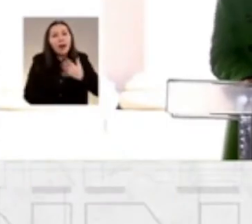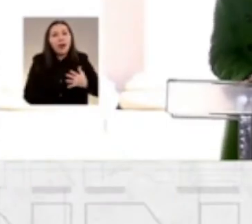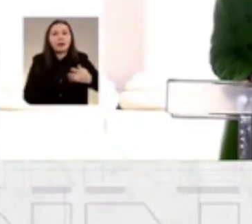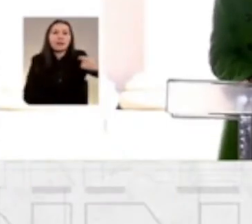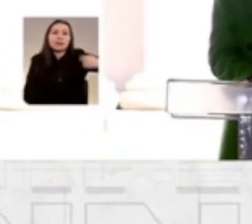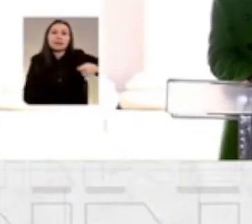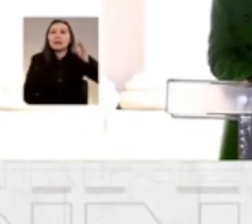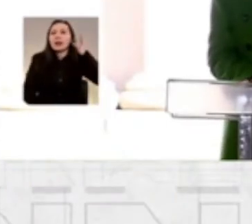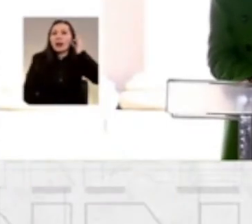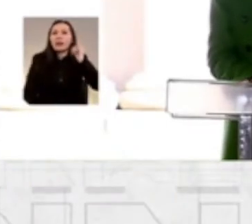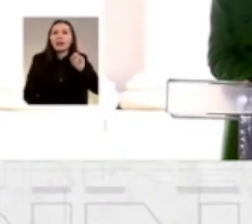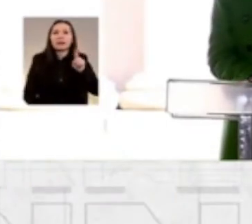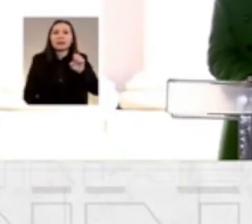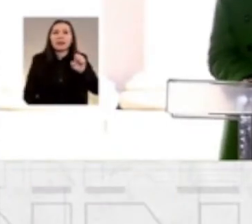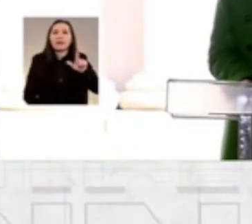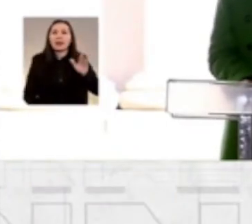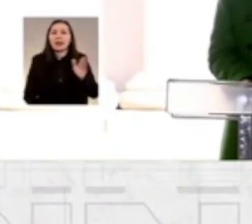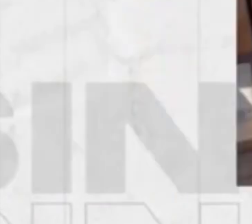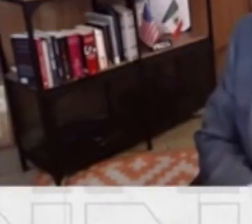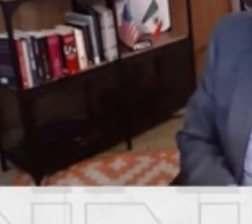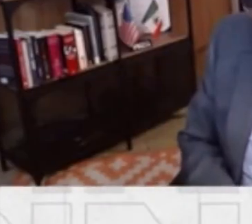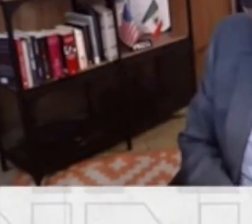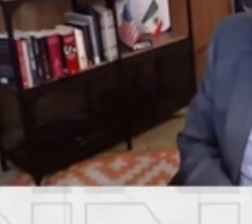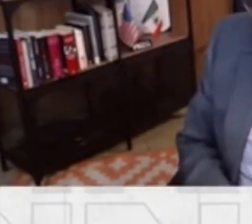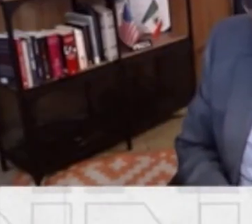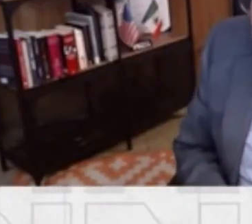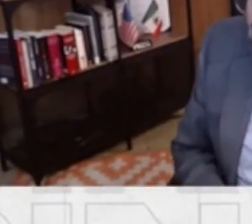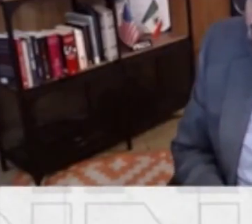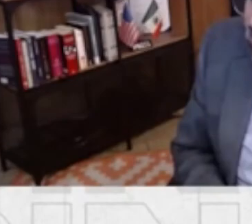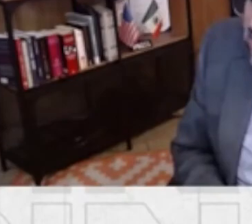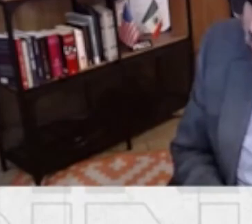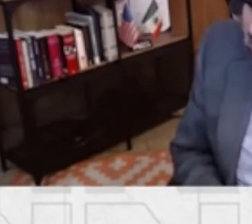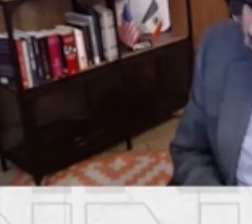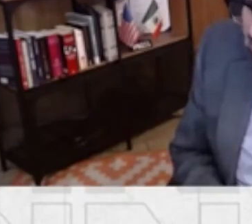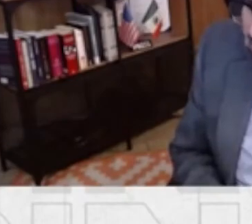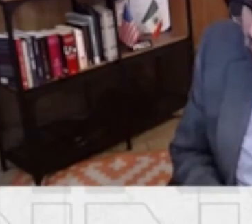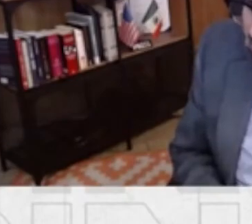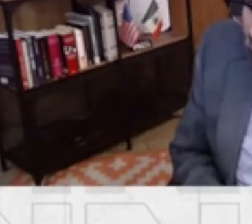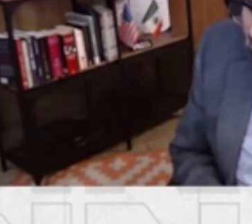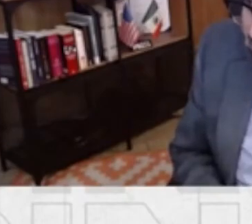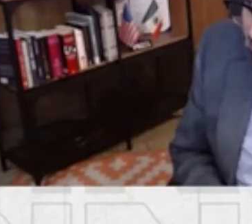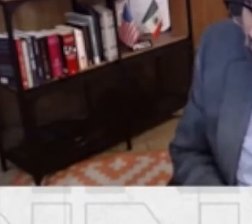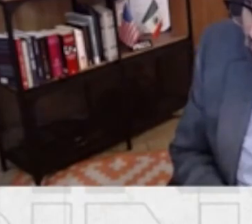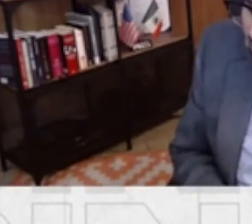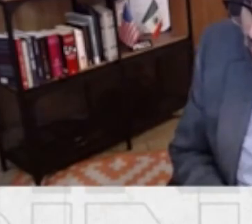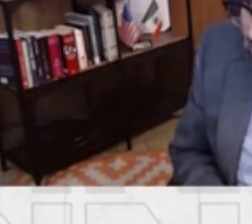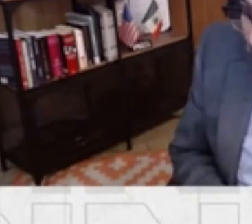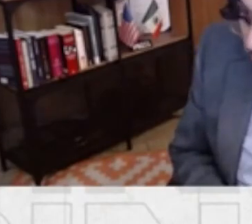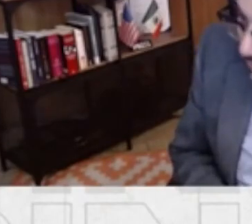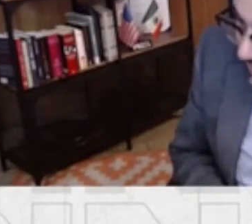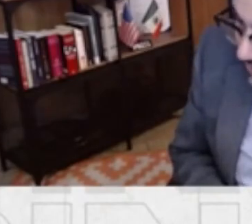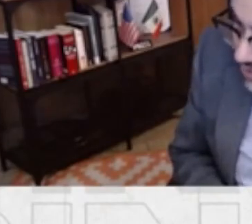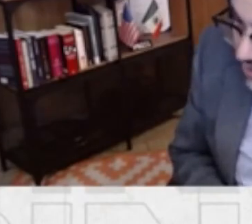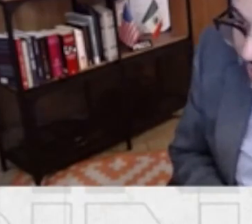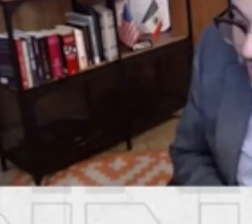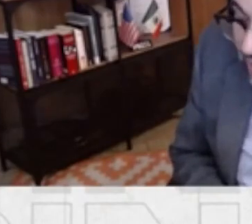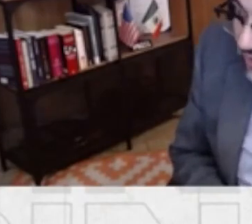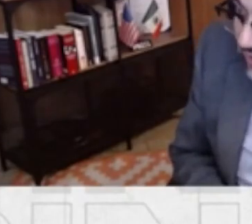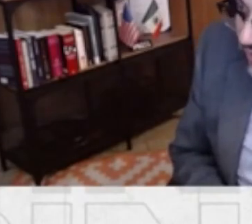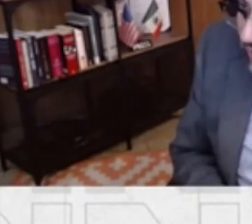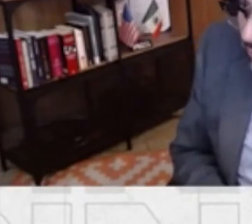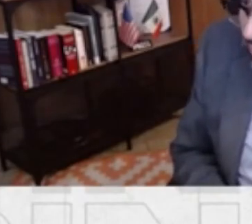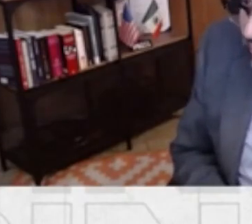sucedido y de lo difícil que fue. Mire, estoy leyendo en el chat de la transmisión en vivo del gobierno de